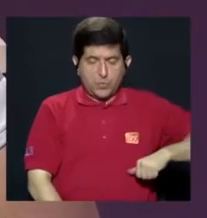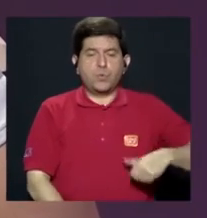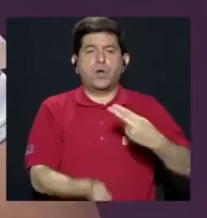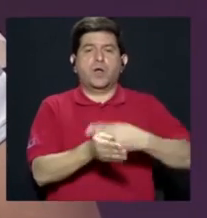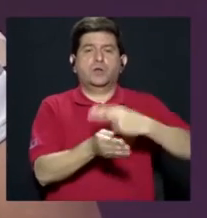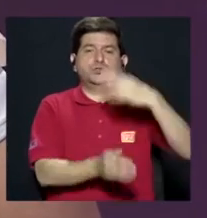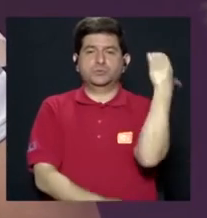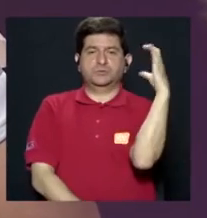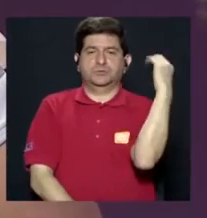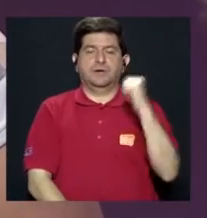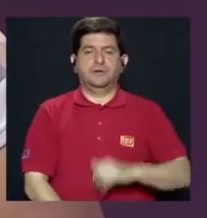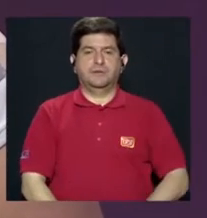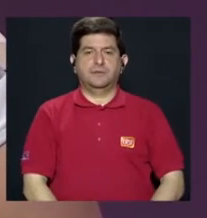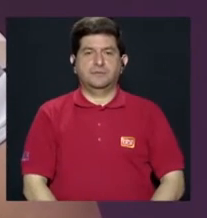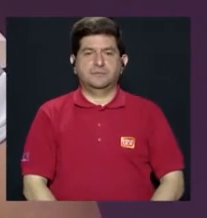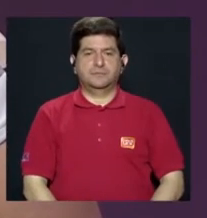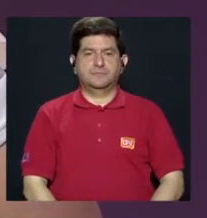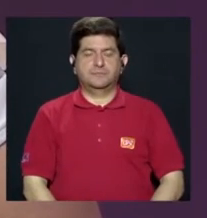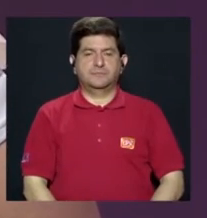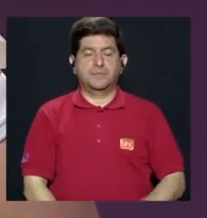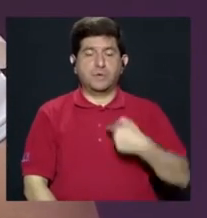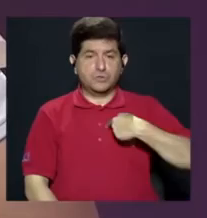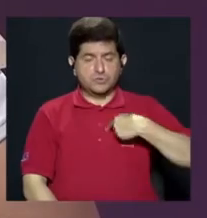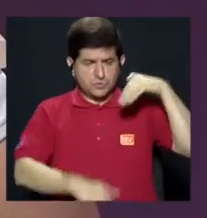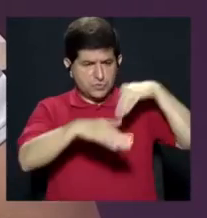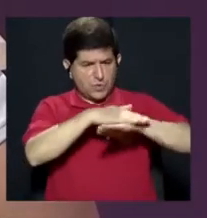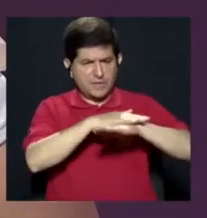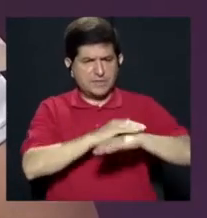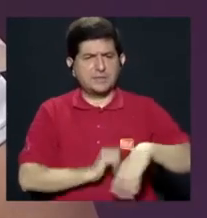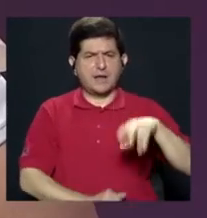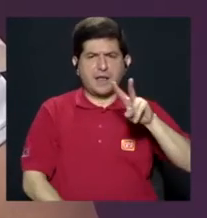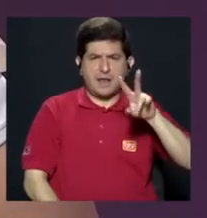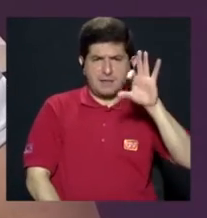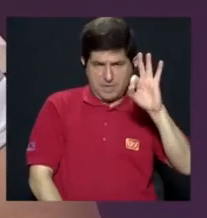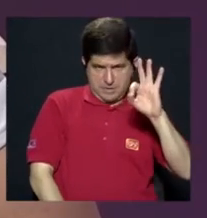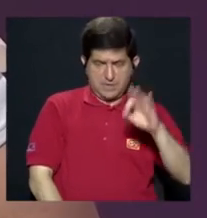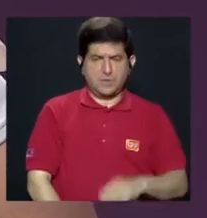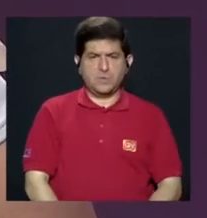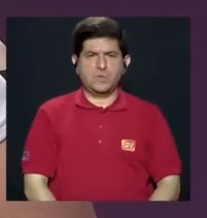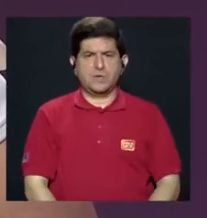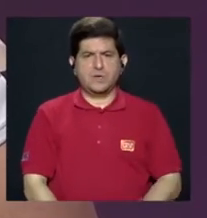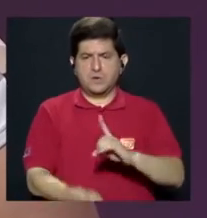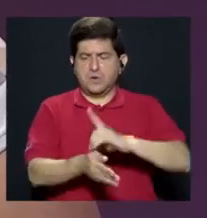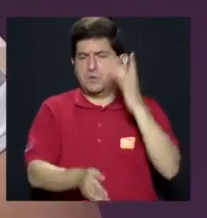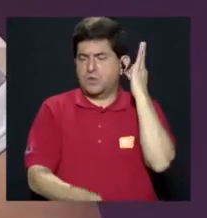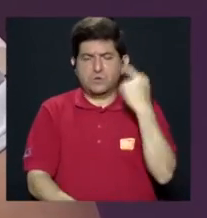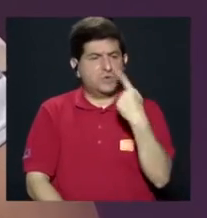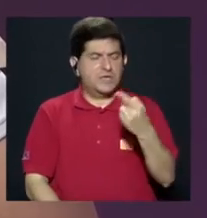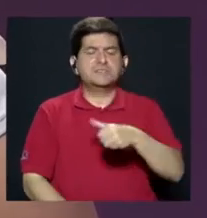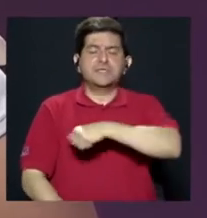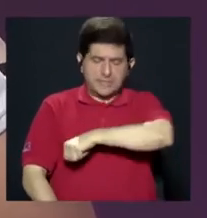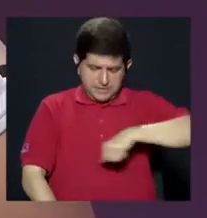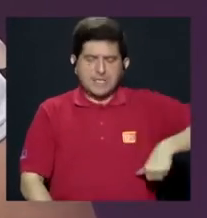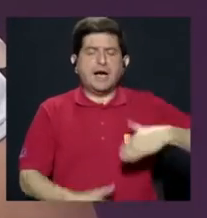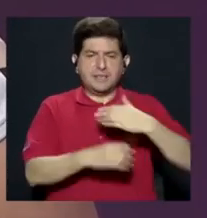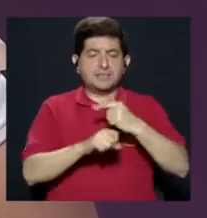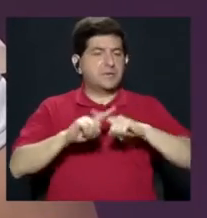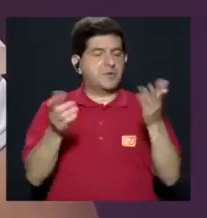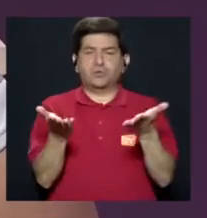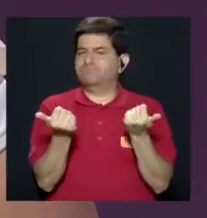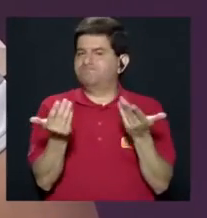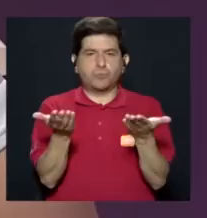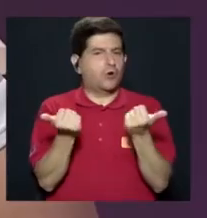Peralta. Pero me interné un 29 y una doctora había dicho que me hicieran cesárea, pero no